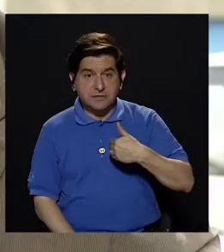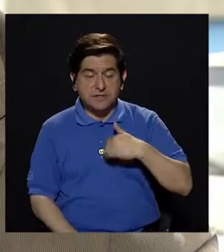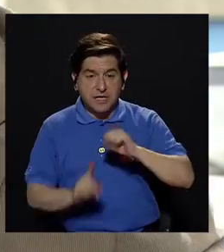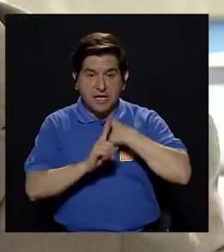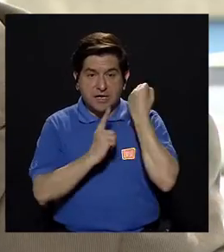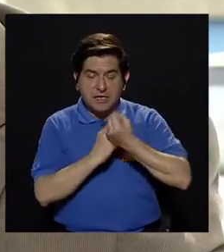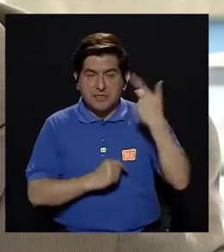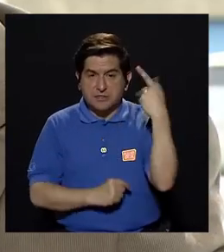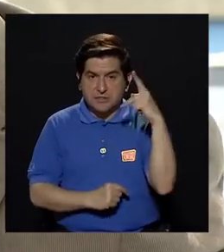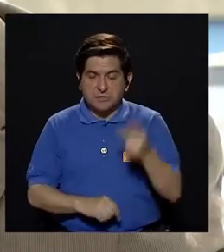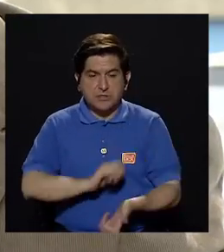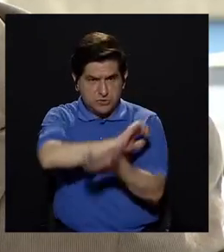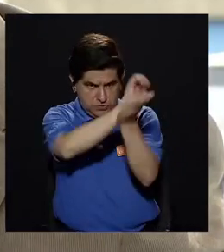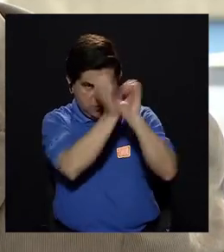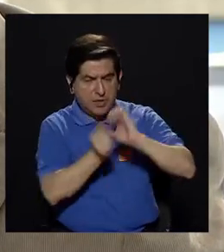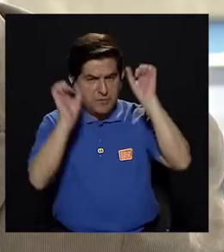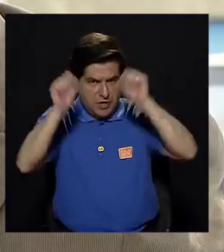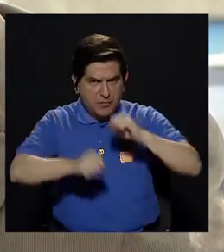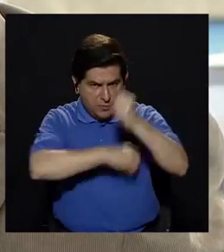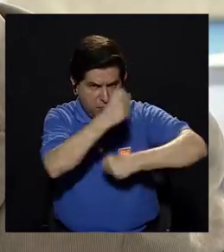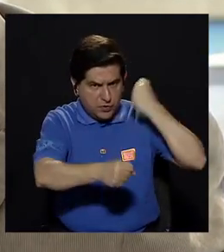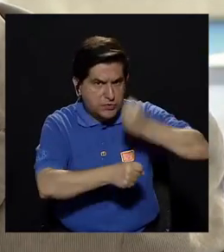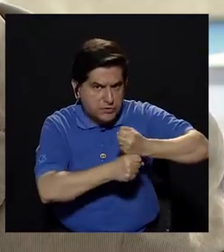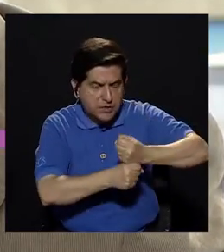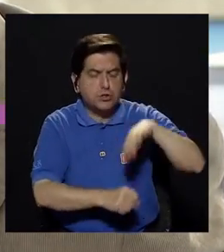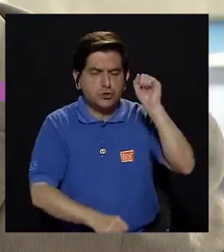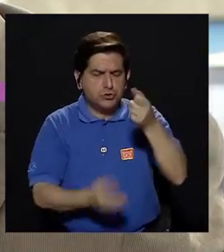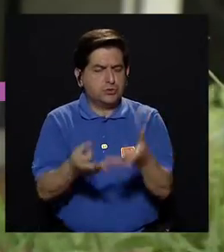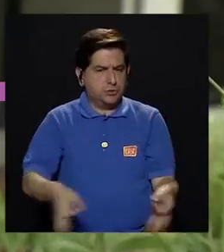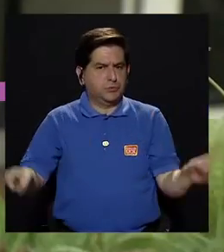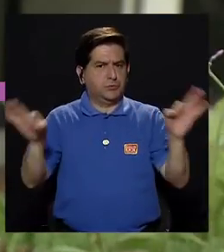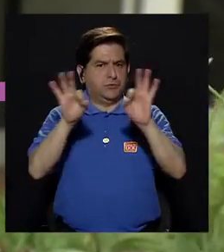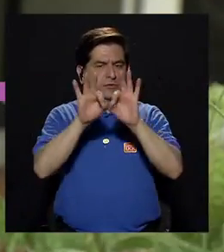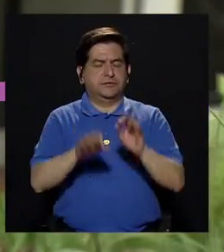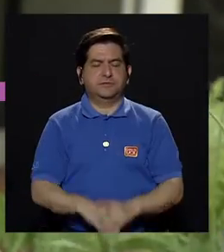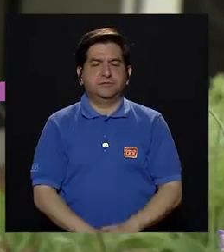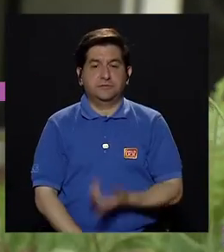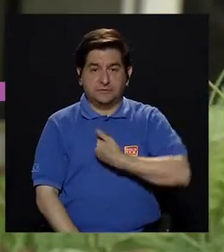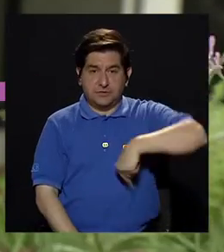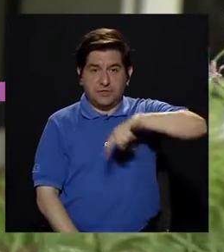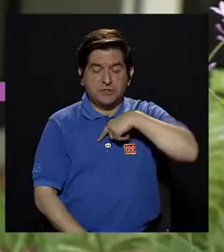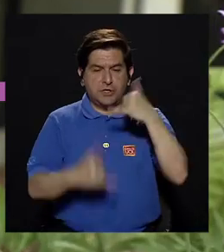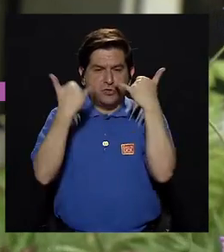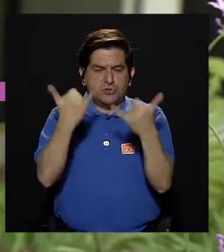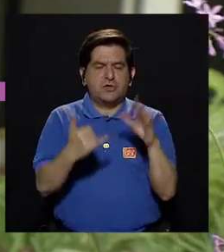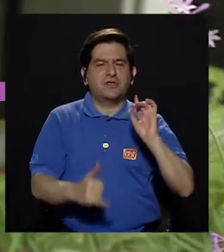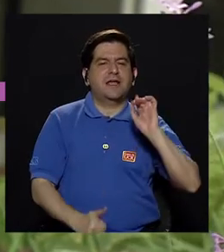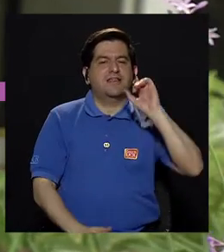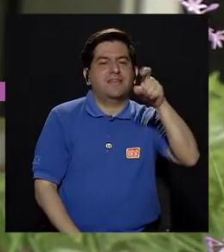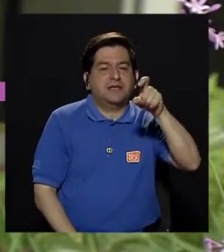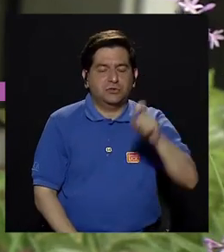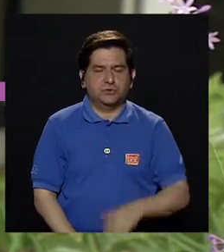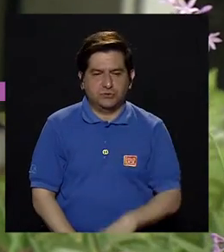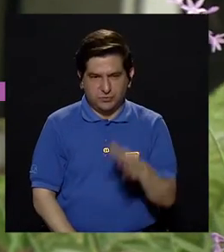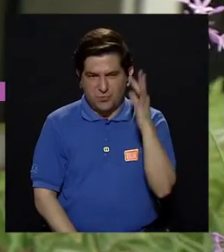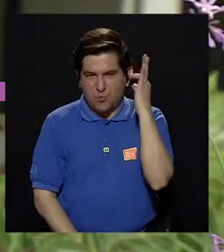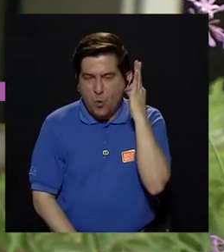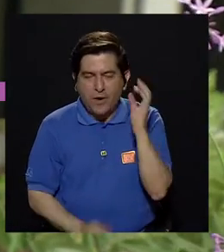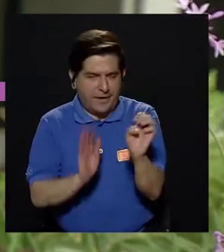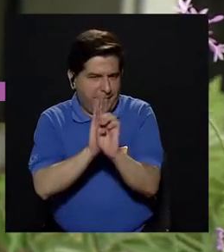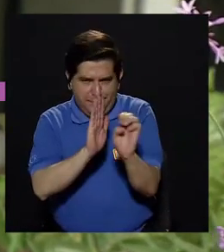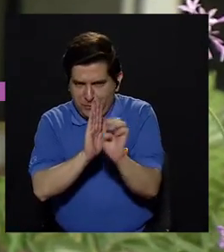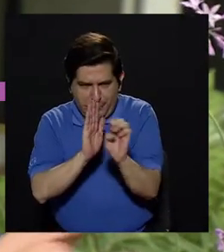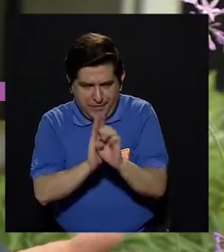de riesgo, se puede modificar el criterio de la edad. Correcto, eso es muy importante, ¿verdad? Cuando ya nosotros vamos detrás del diagnóstico, que es una mujer que,